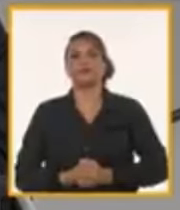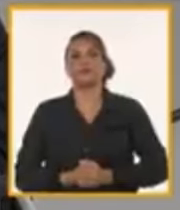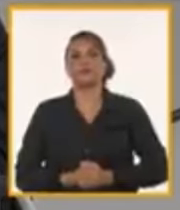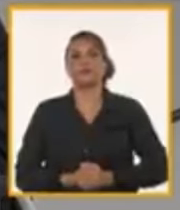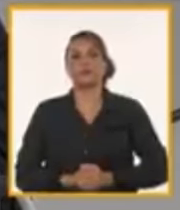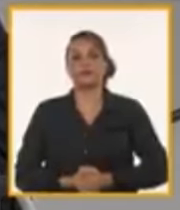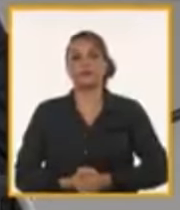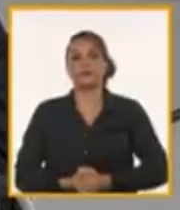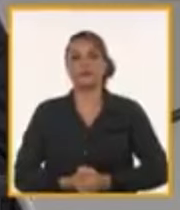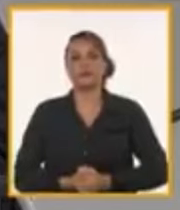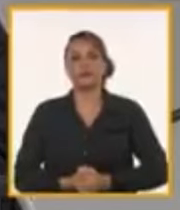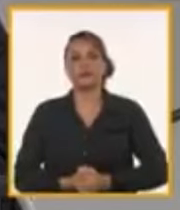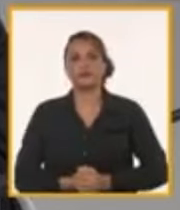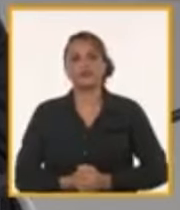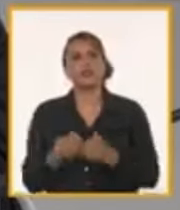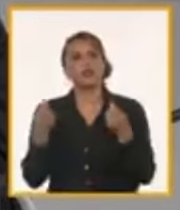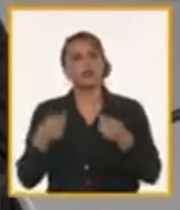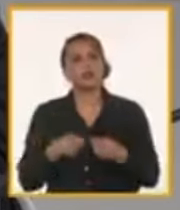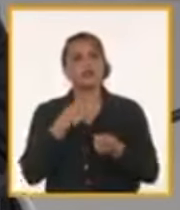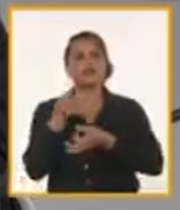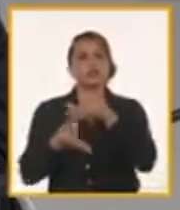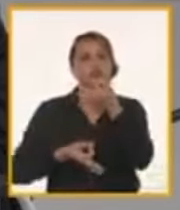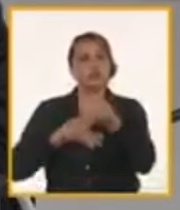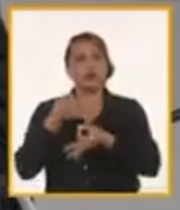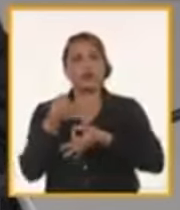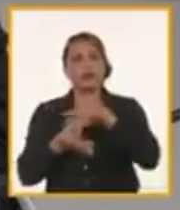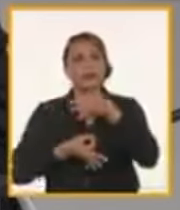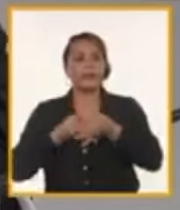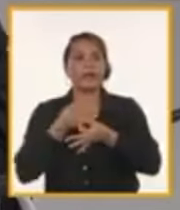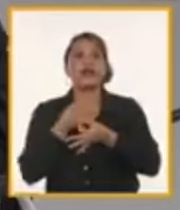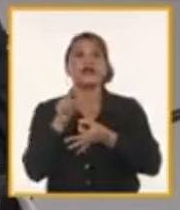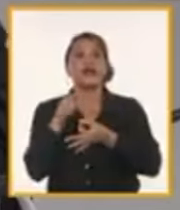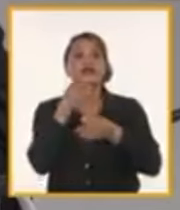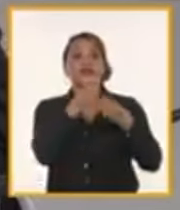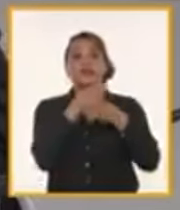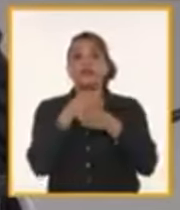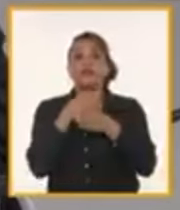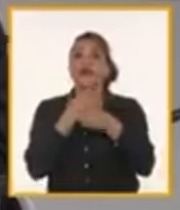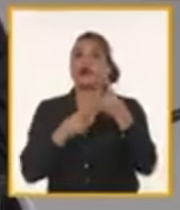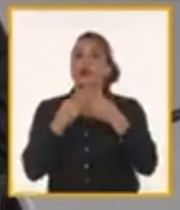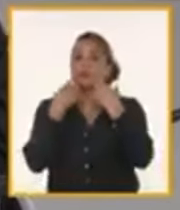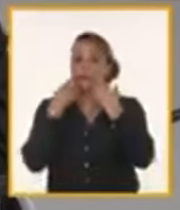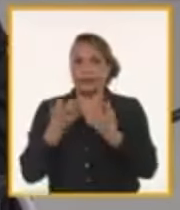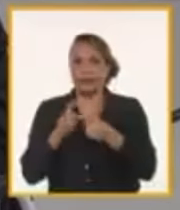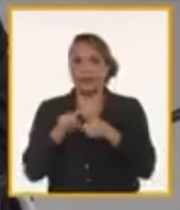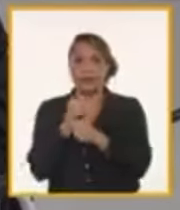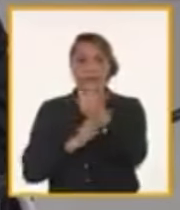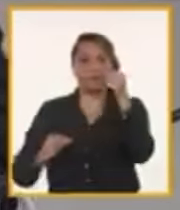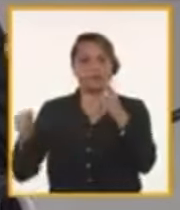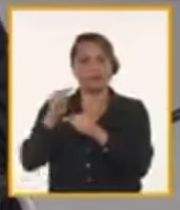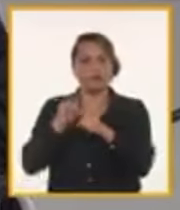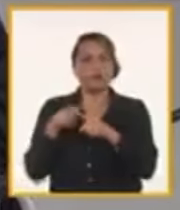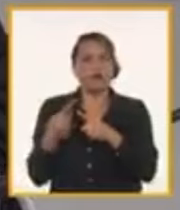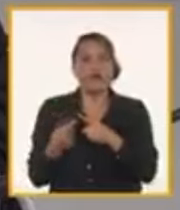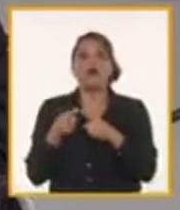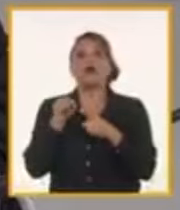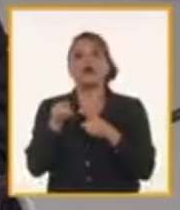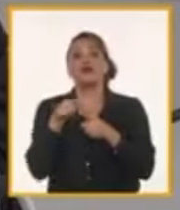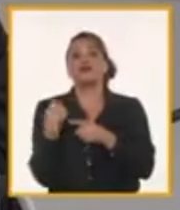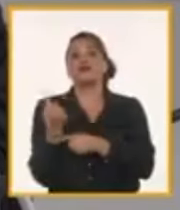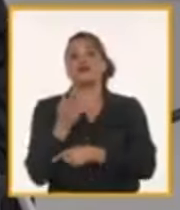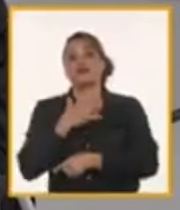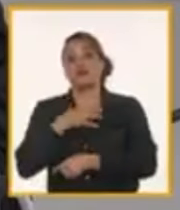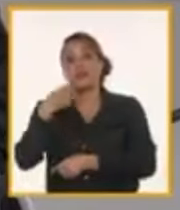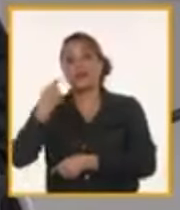universidades hay que decir que esto representa un gran reto sobre todo porque tenemos que